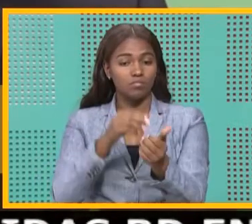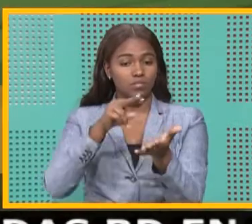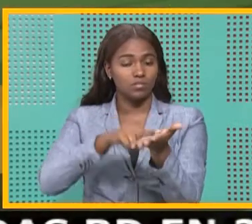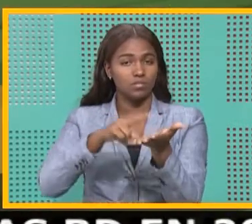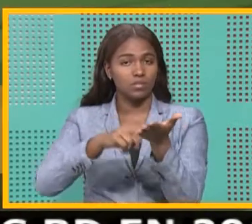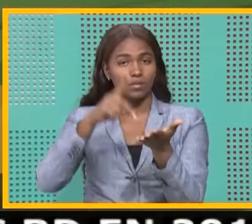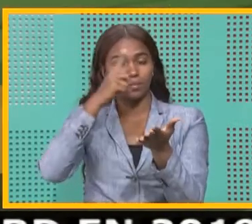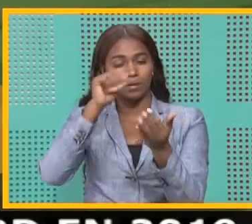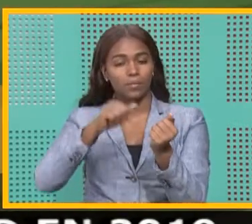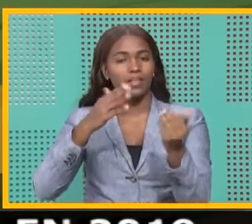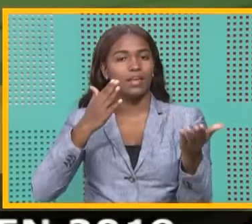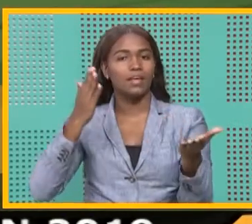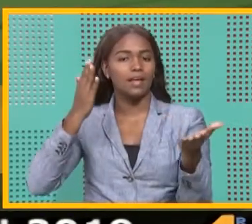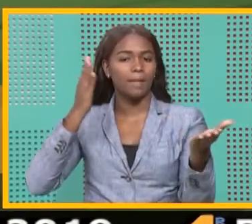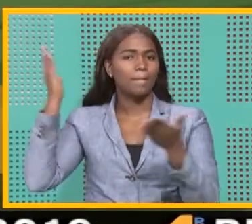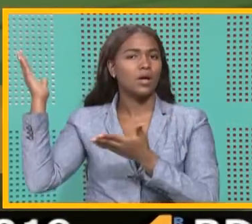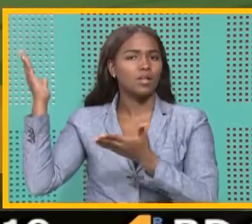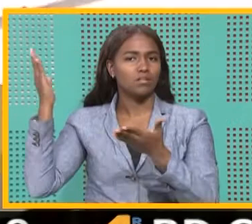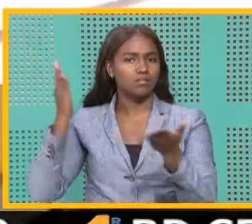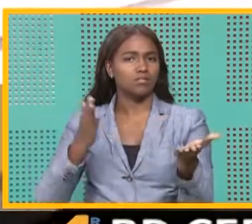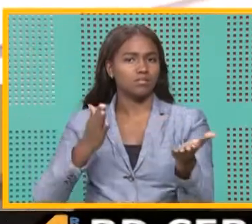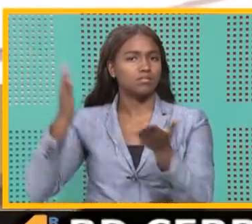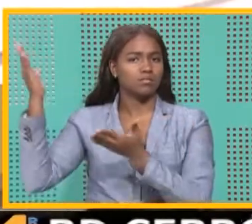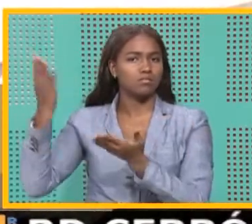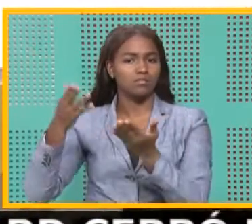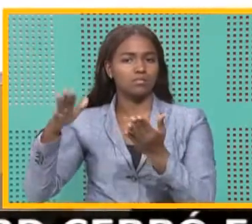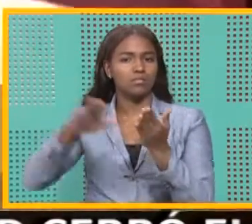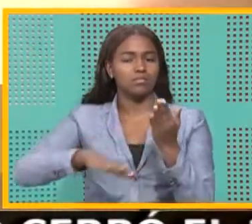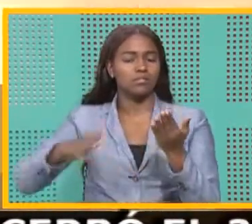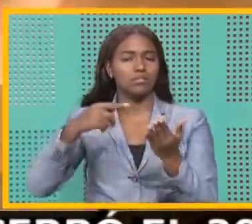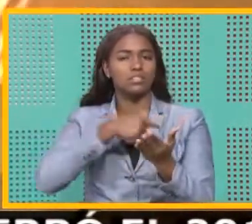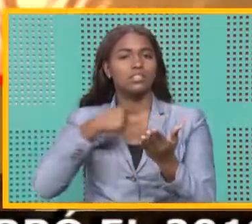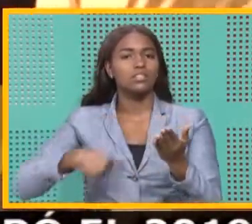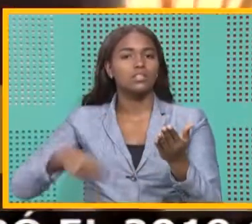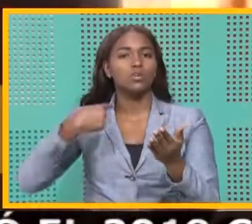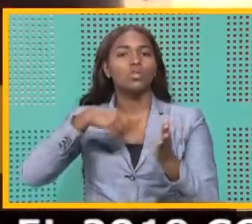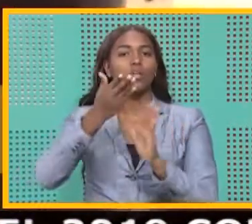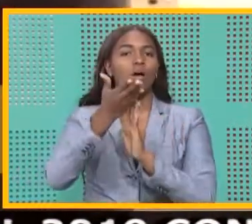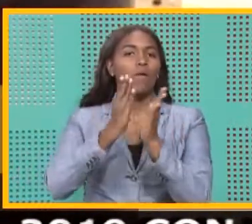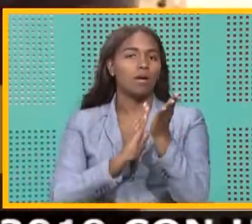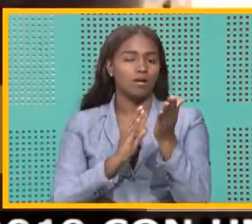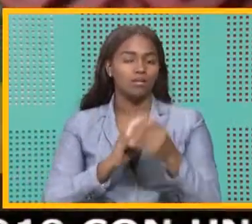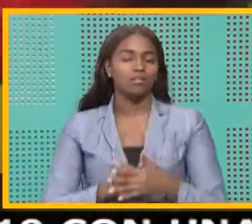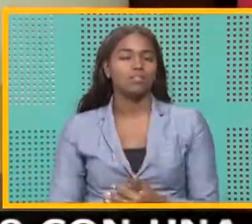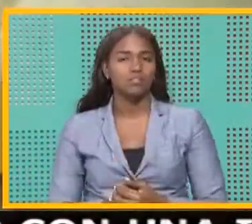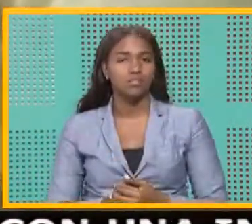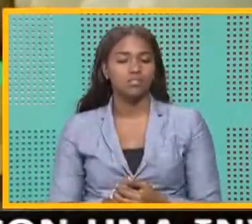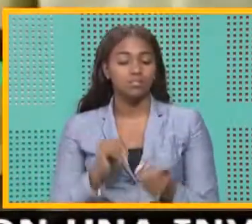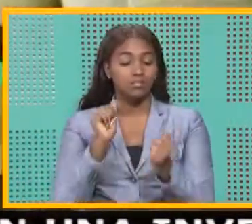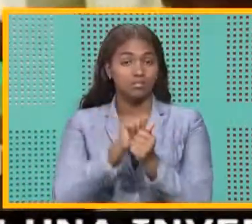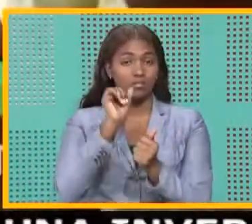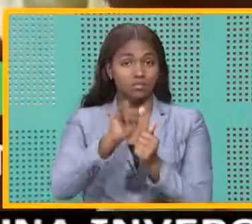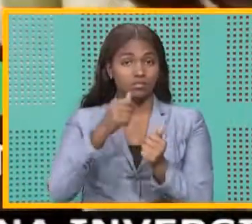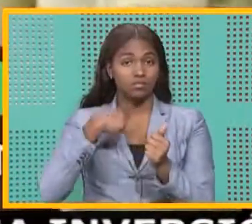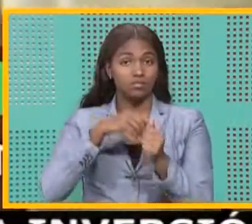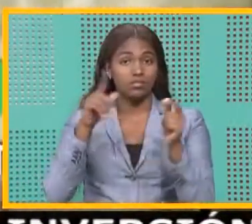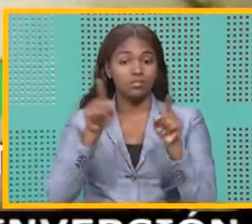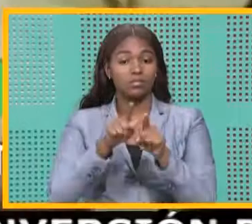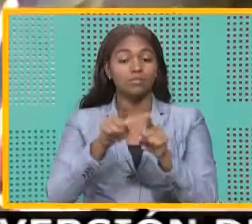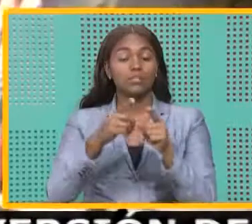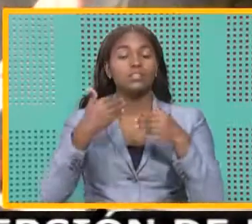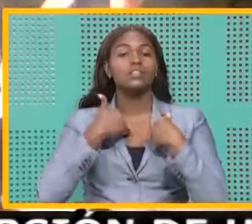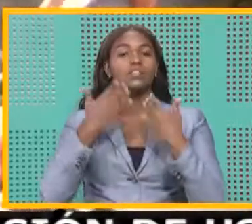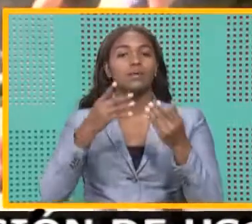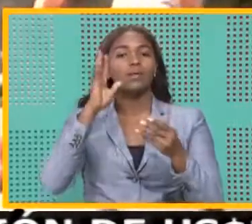para la exportación al mercado chino de nuestros aguacates. Y con ello estamos también requiriendo